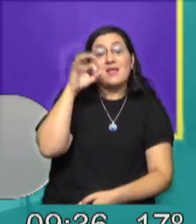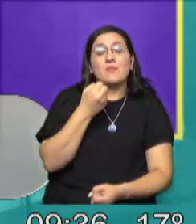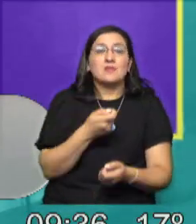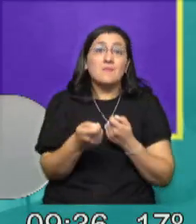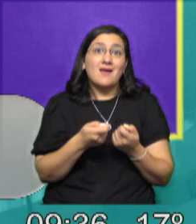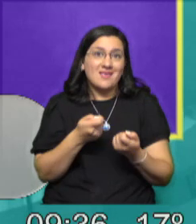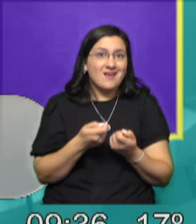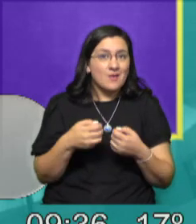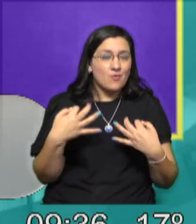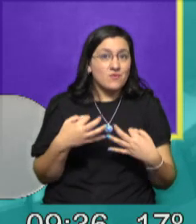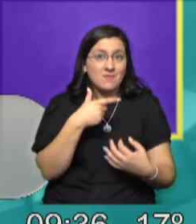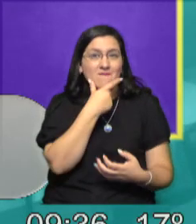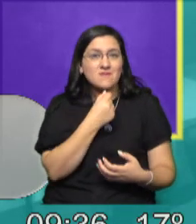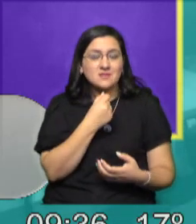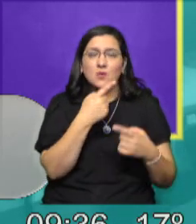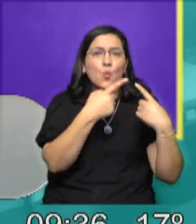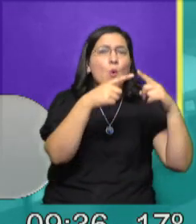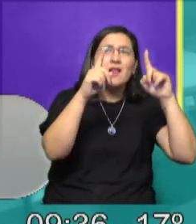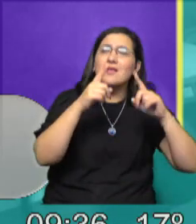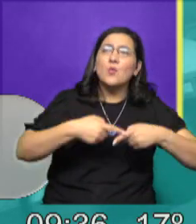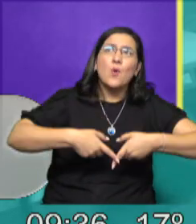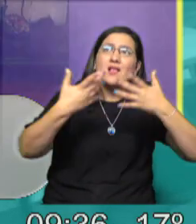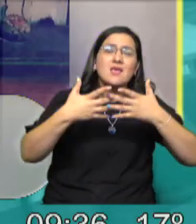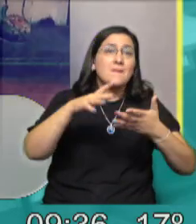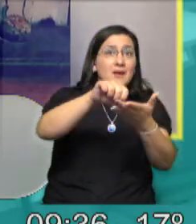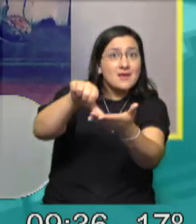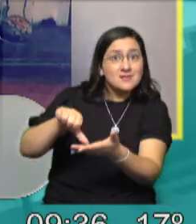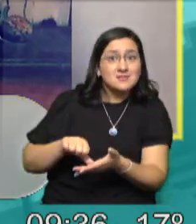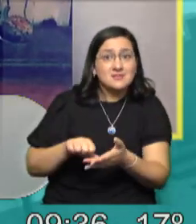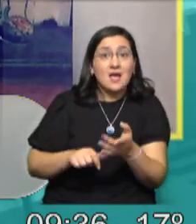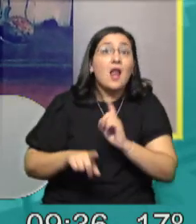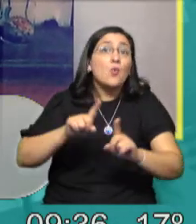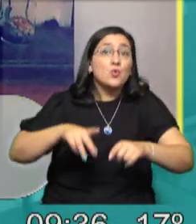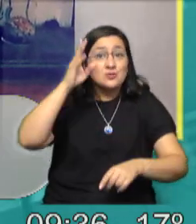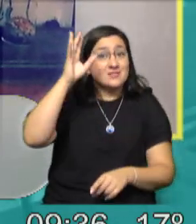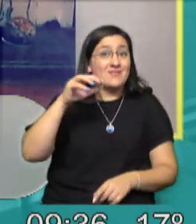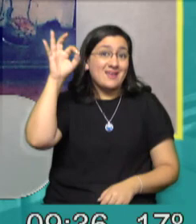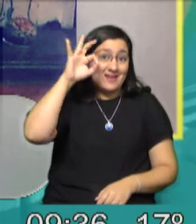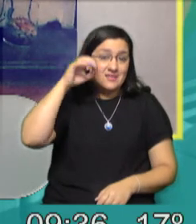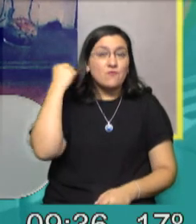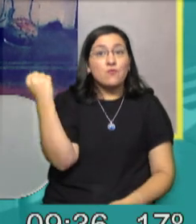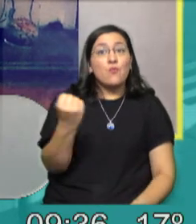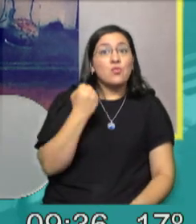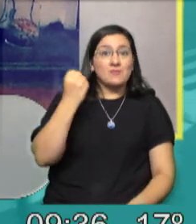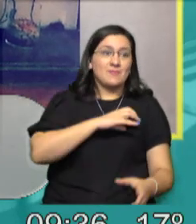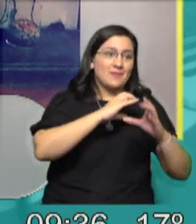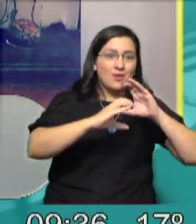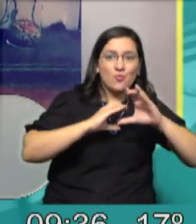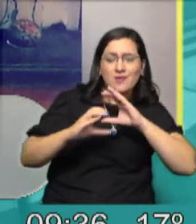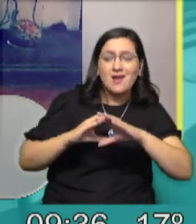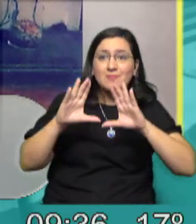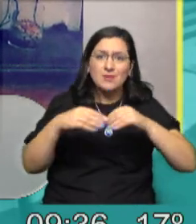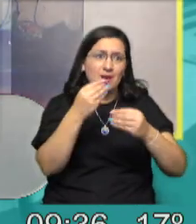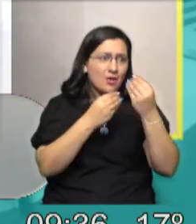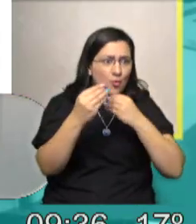manejar, totalmente, estés en el país que estés, del exacto idioma que estés, alguien va a saber inglés. Exacto, sí, sí, entonces, sí, es para fundamental. Para comunicarte, para... Para todo. La